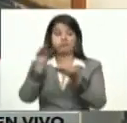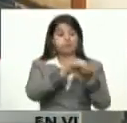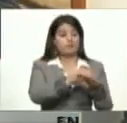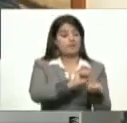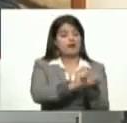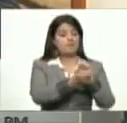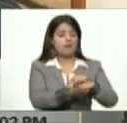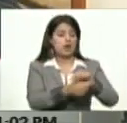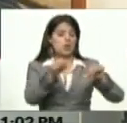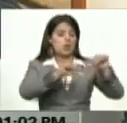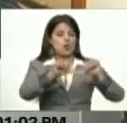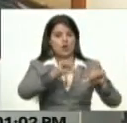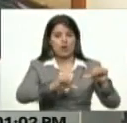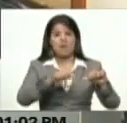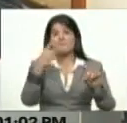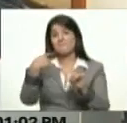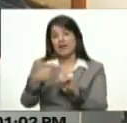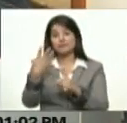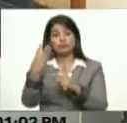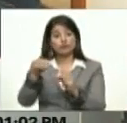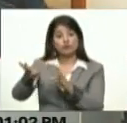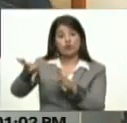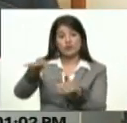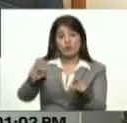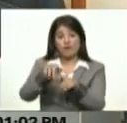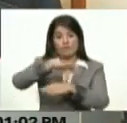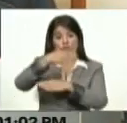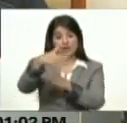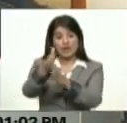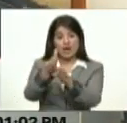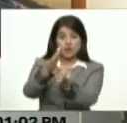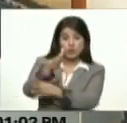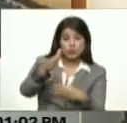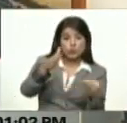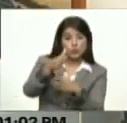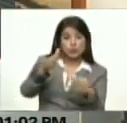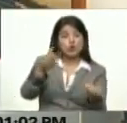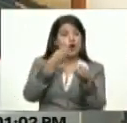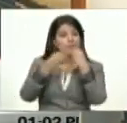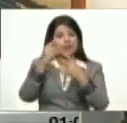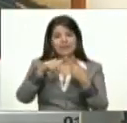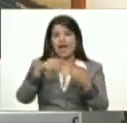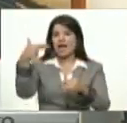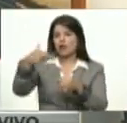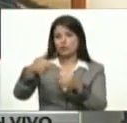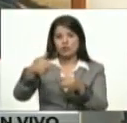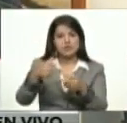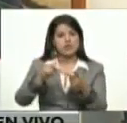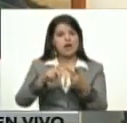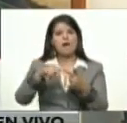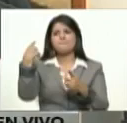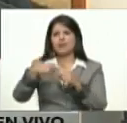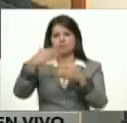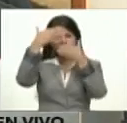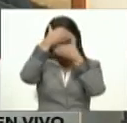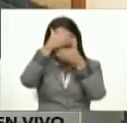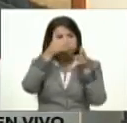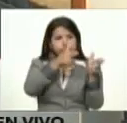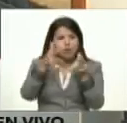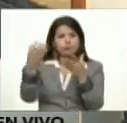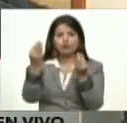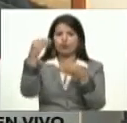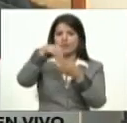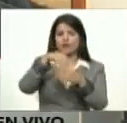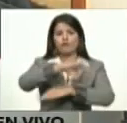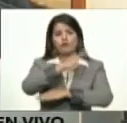de extracción, de delincuencia paramilitar en la frontera con Venezuela, de grupos irregulares a lo largo y ancho de